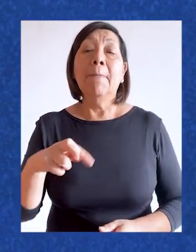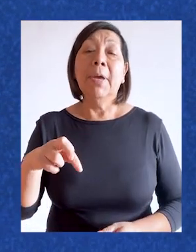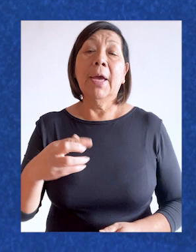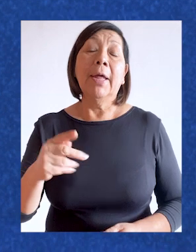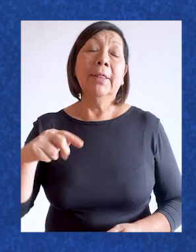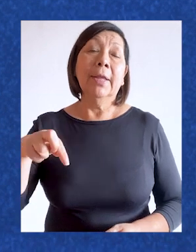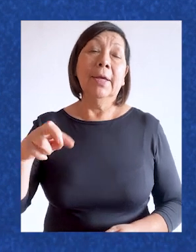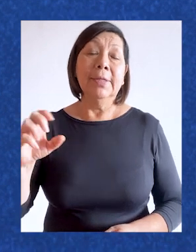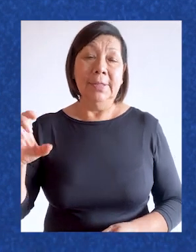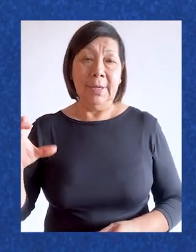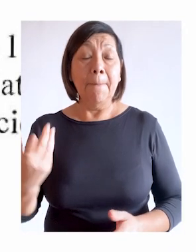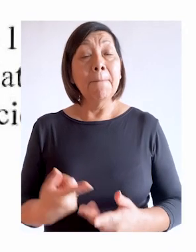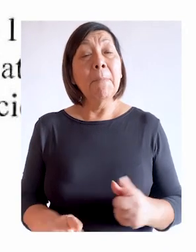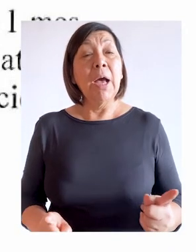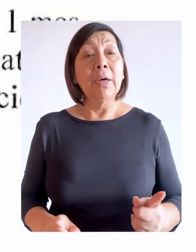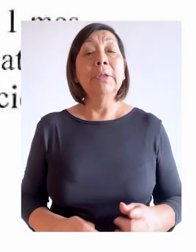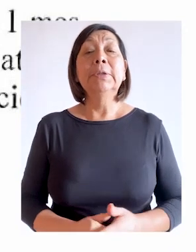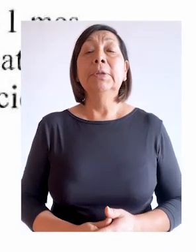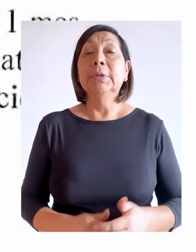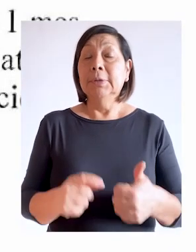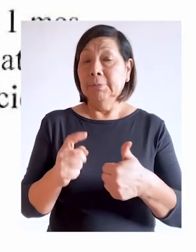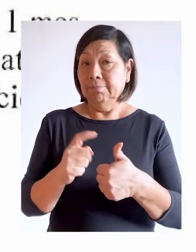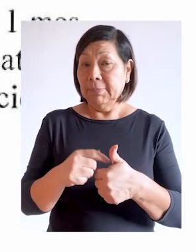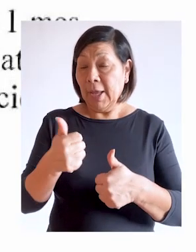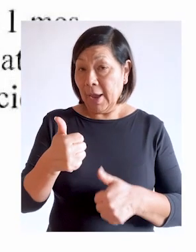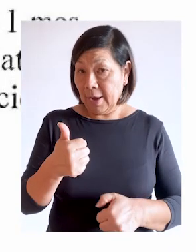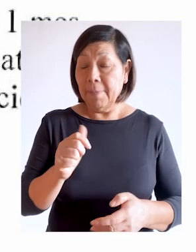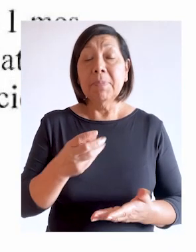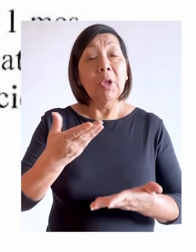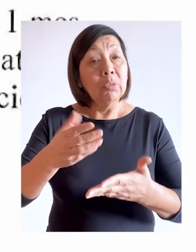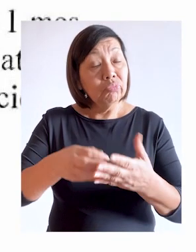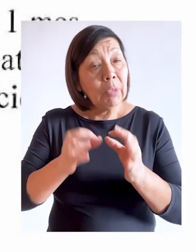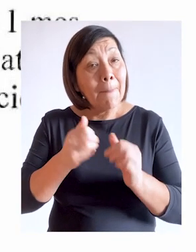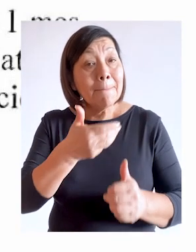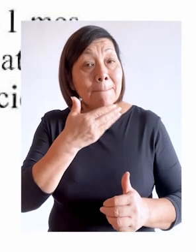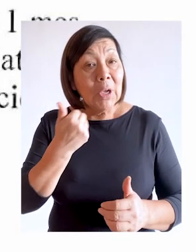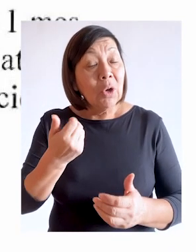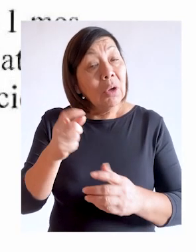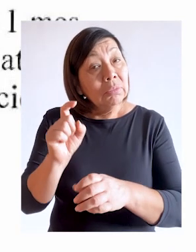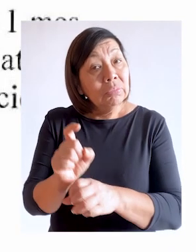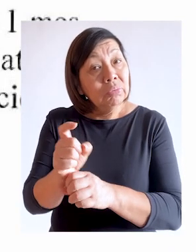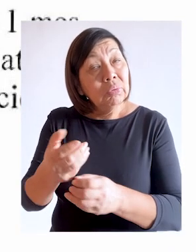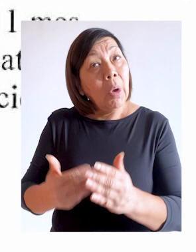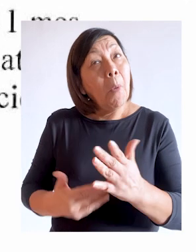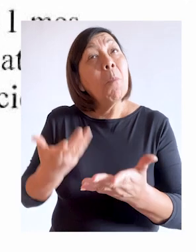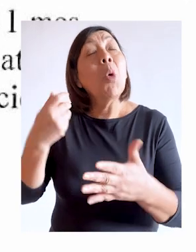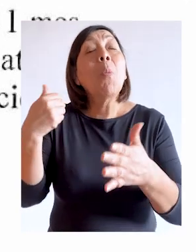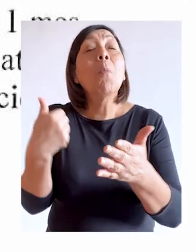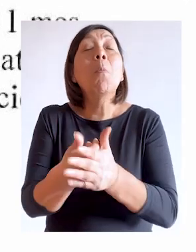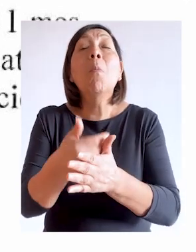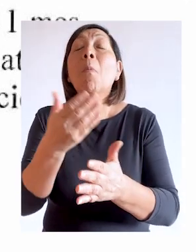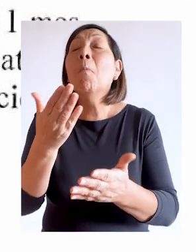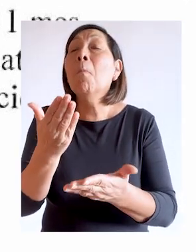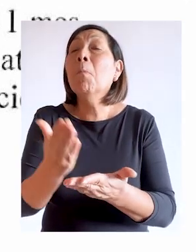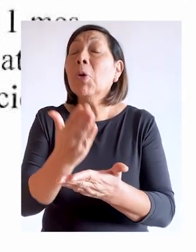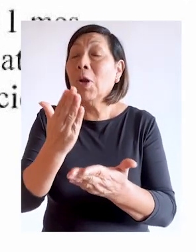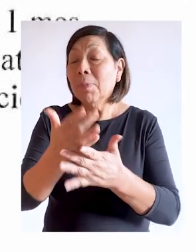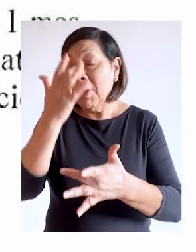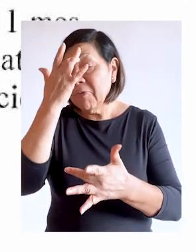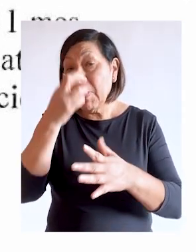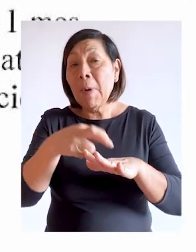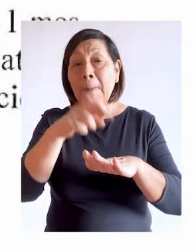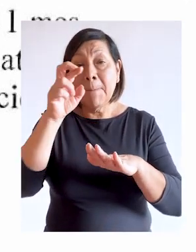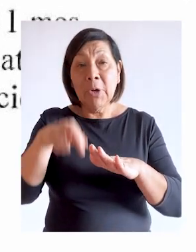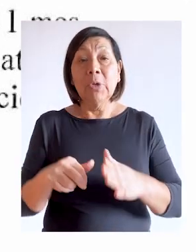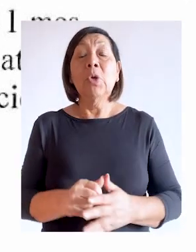799-2014-PA/TC, esto es, a implementar comisiones médicas calificadoras de incapacidad por accidente de trabajo y enfermedad profesional en